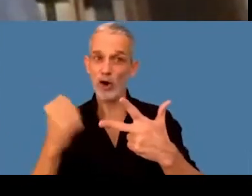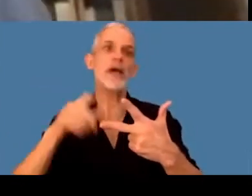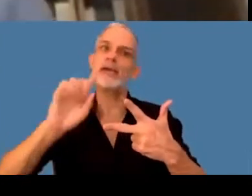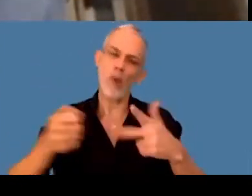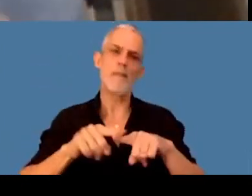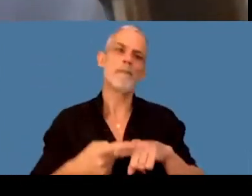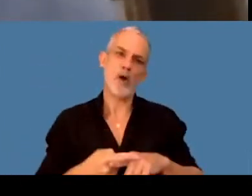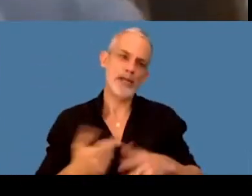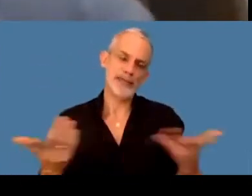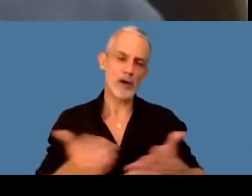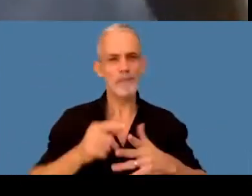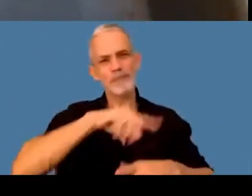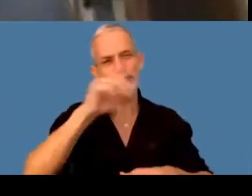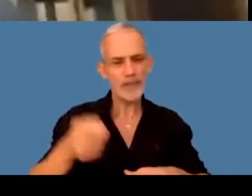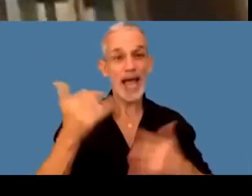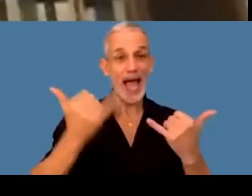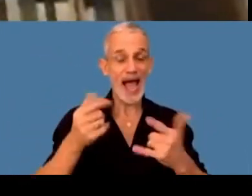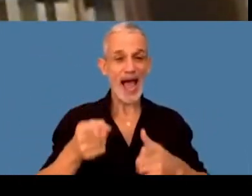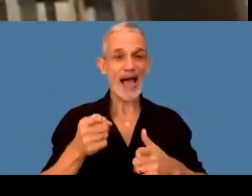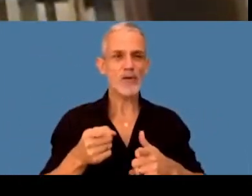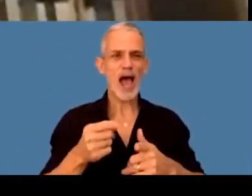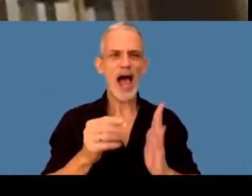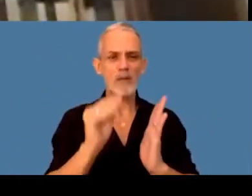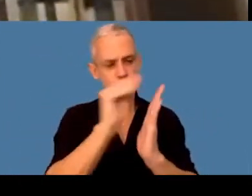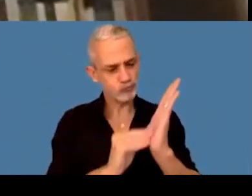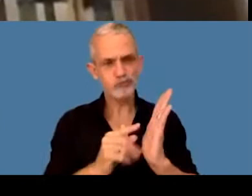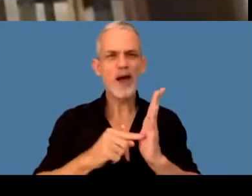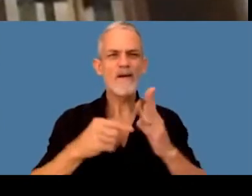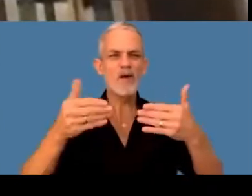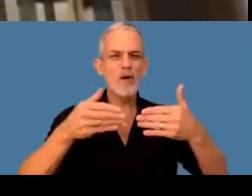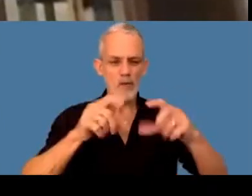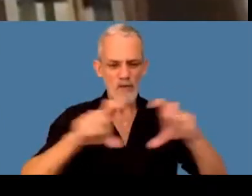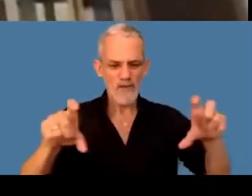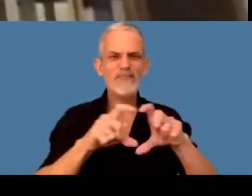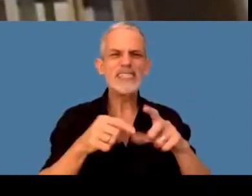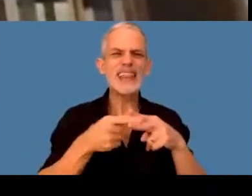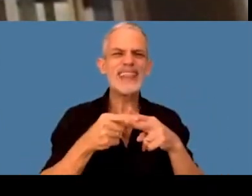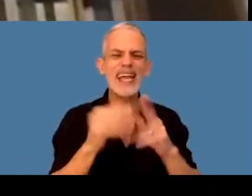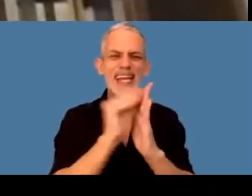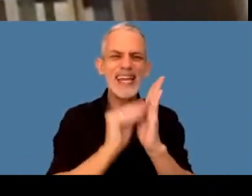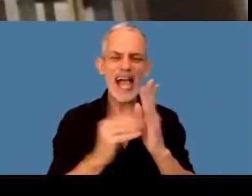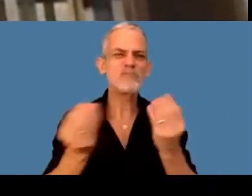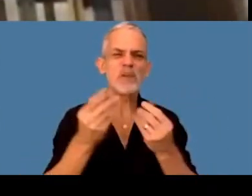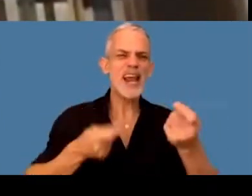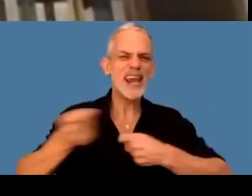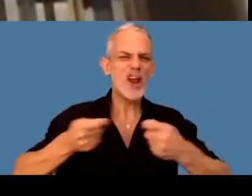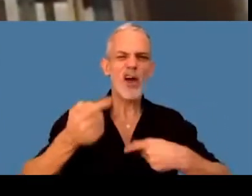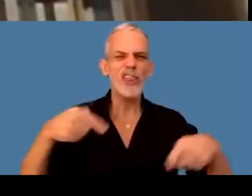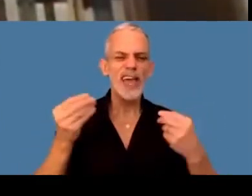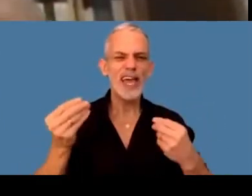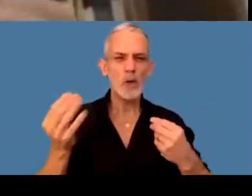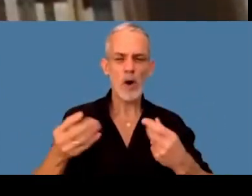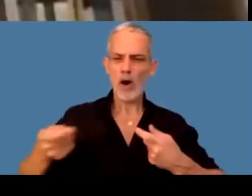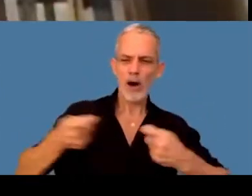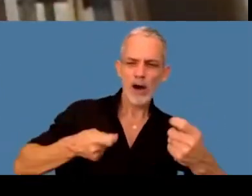Y después podemos hacer una ficha más técnica también de qué se negocia en la dinámica de la